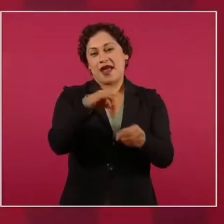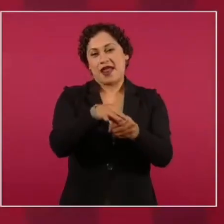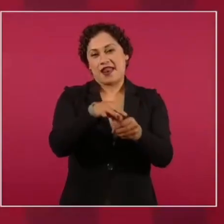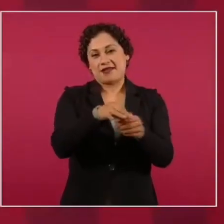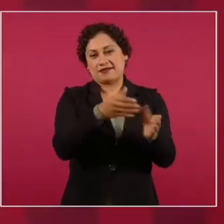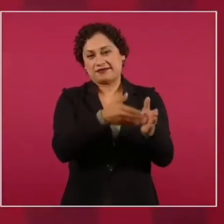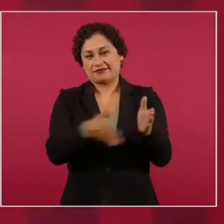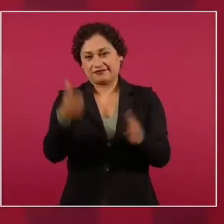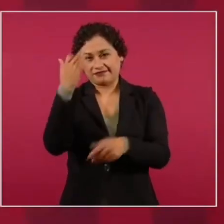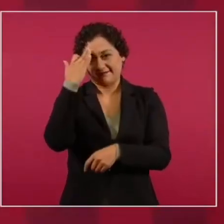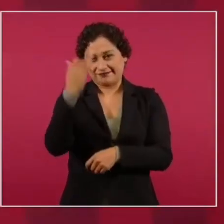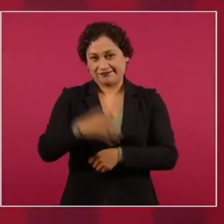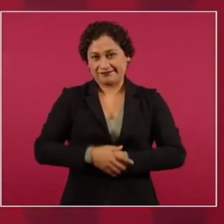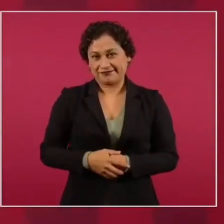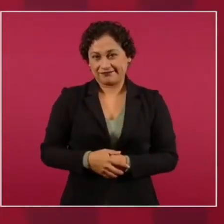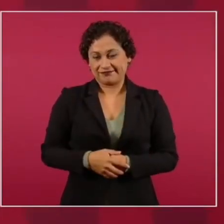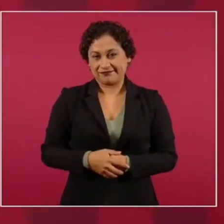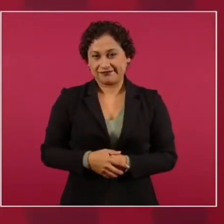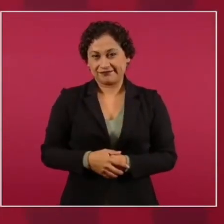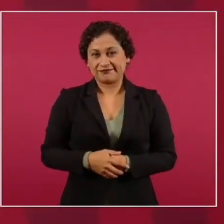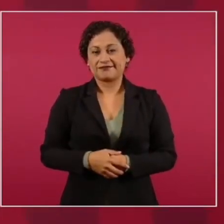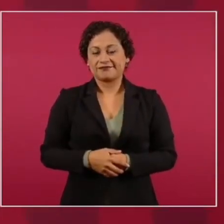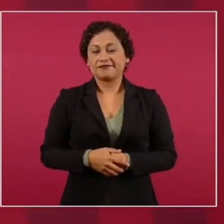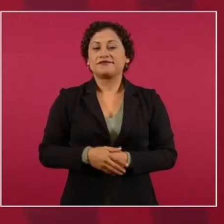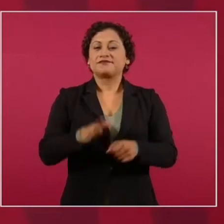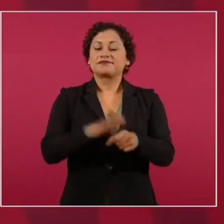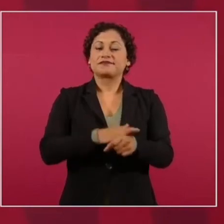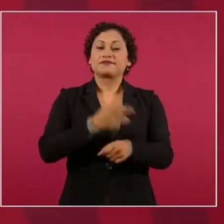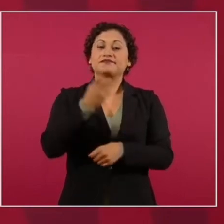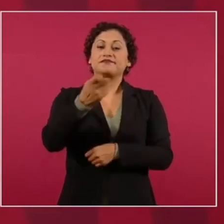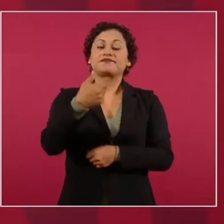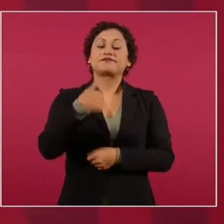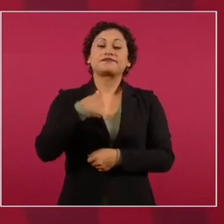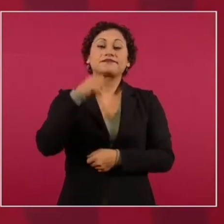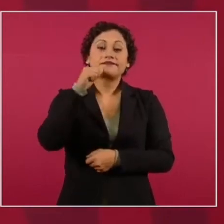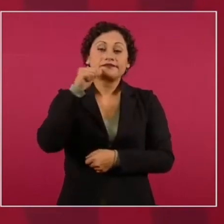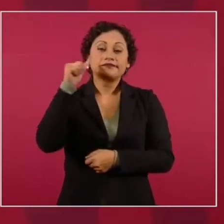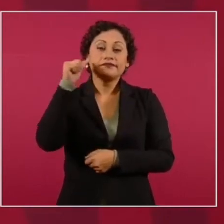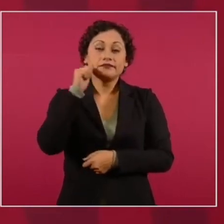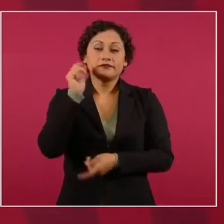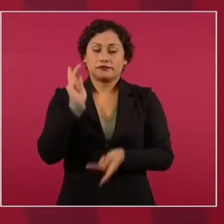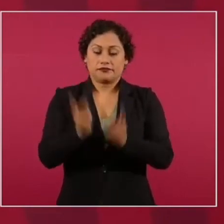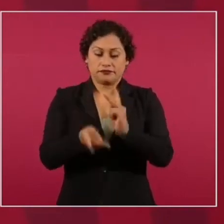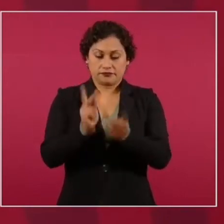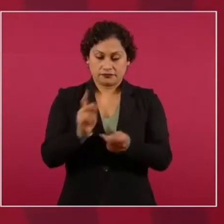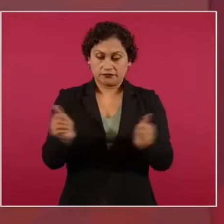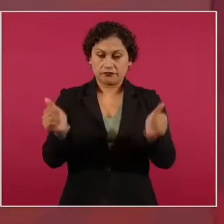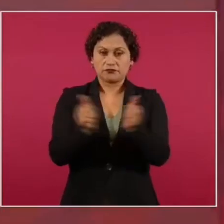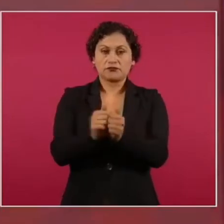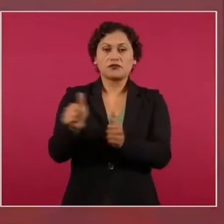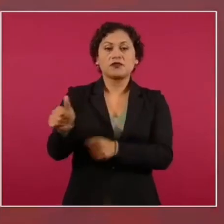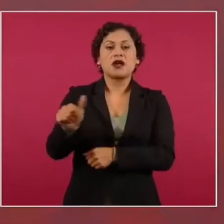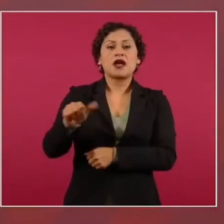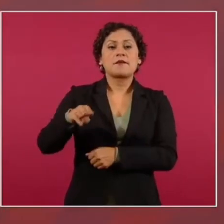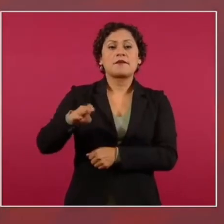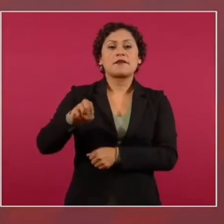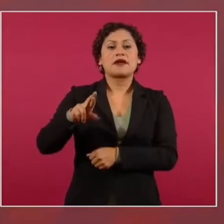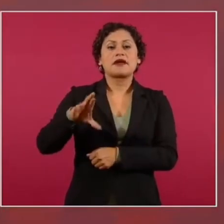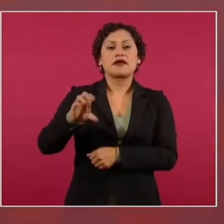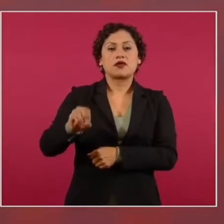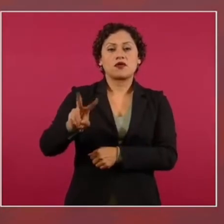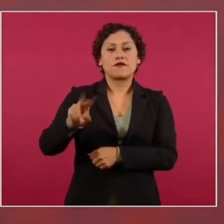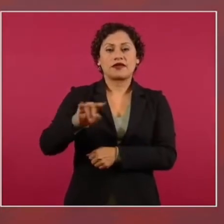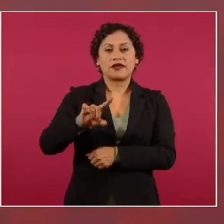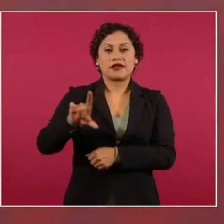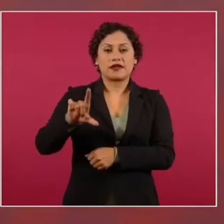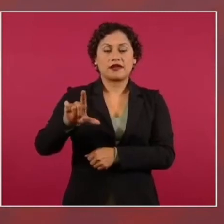Por eso ayer que platiqué un rato con Américo Villarreal, salió